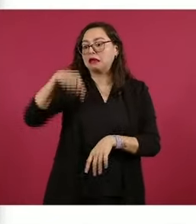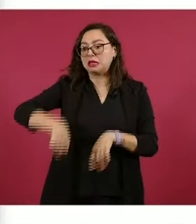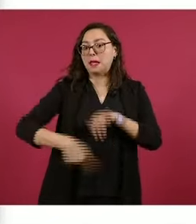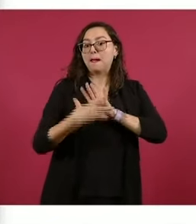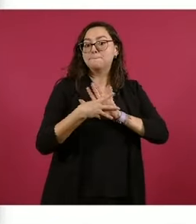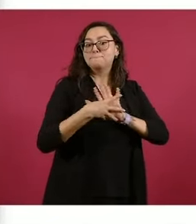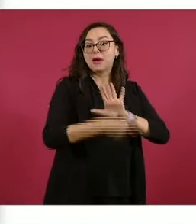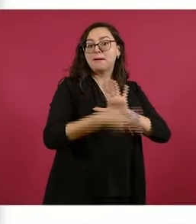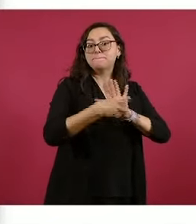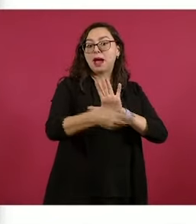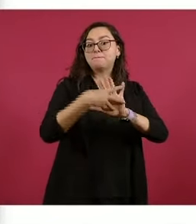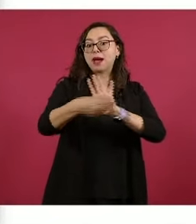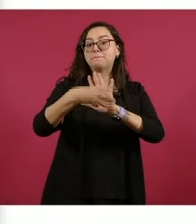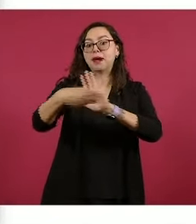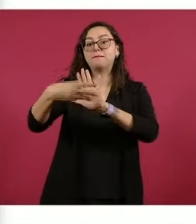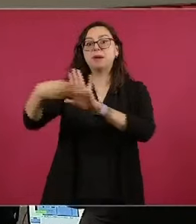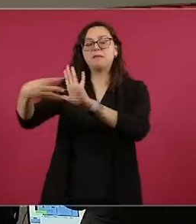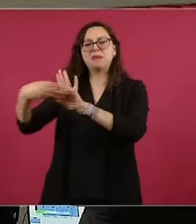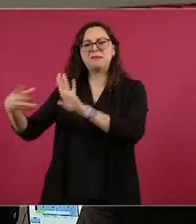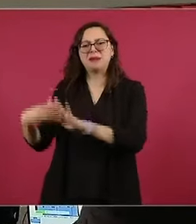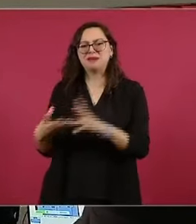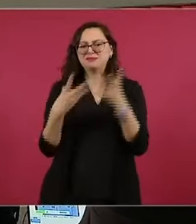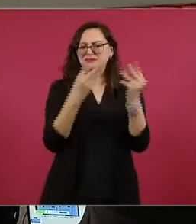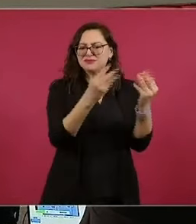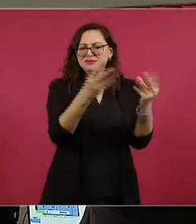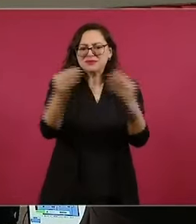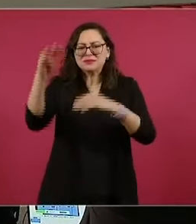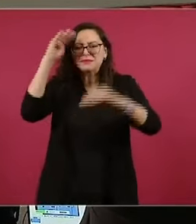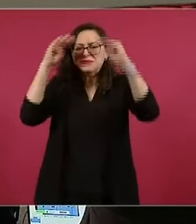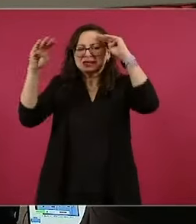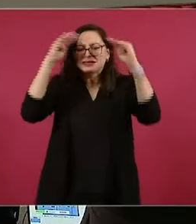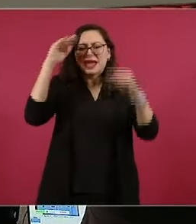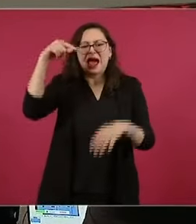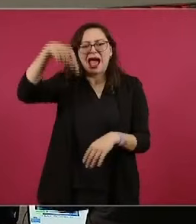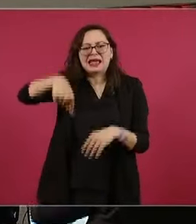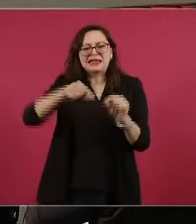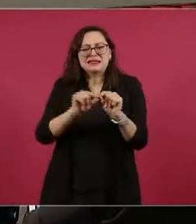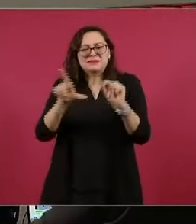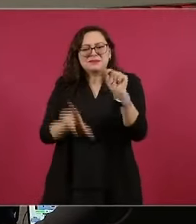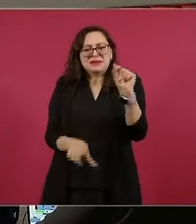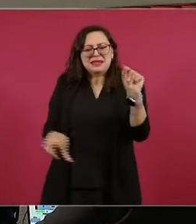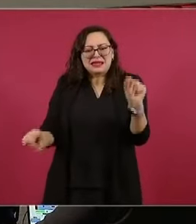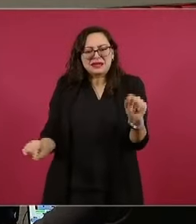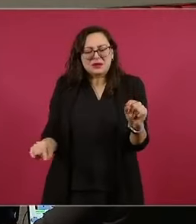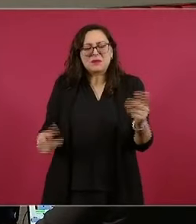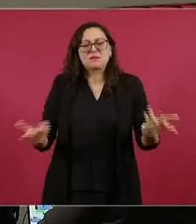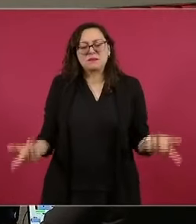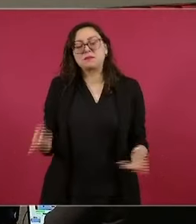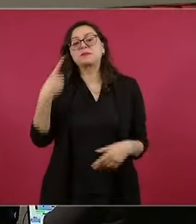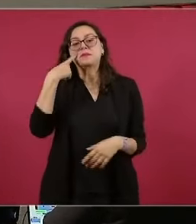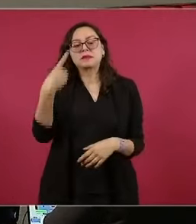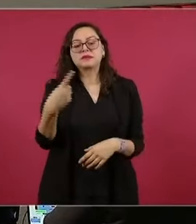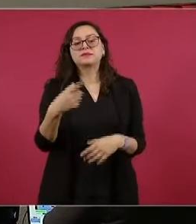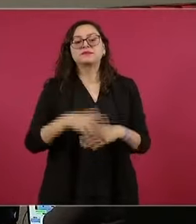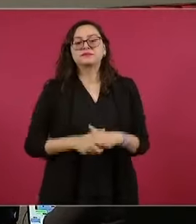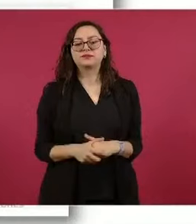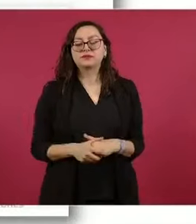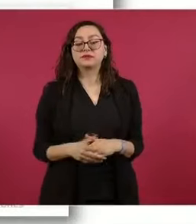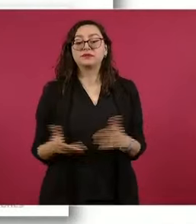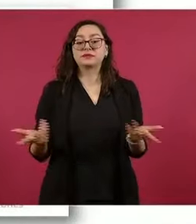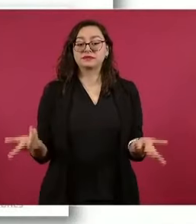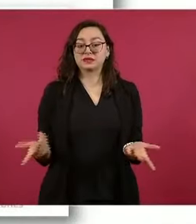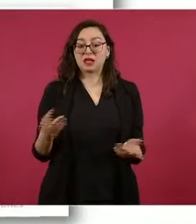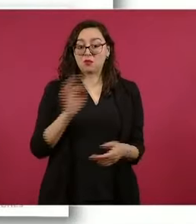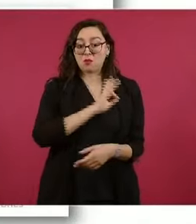se fueron con la finta. ¿Me pasan la siguiente, por favor? Vean, en la publicación del Universal, si nosotros nos vamos